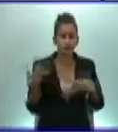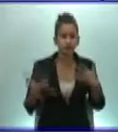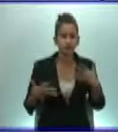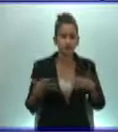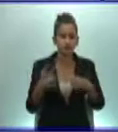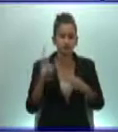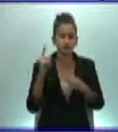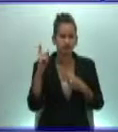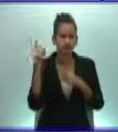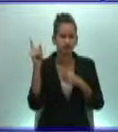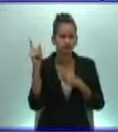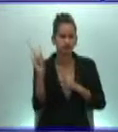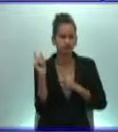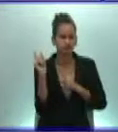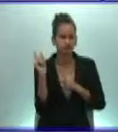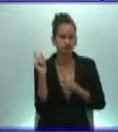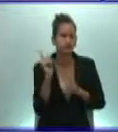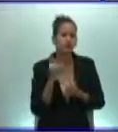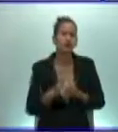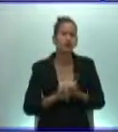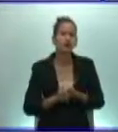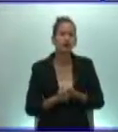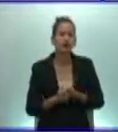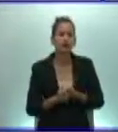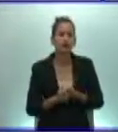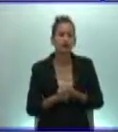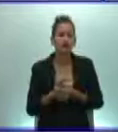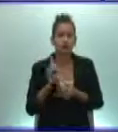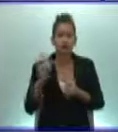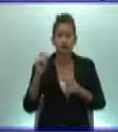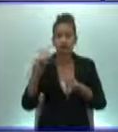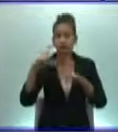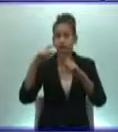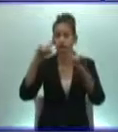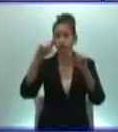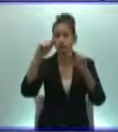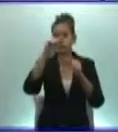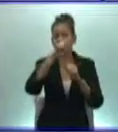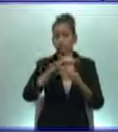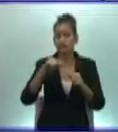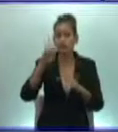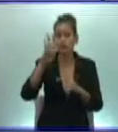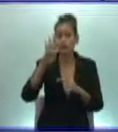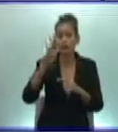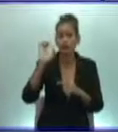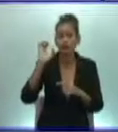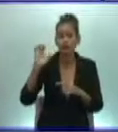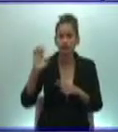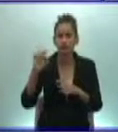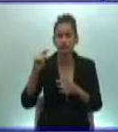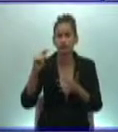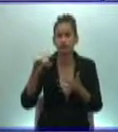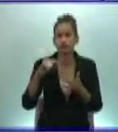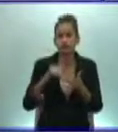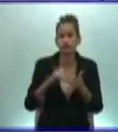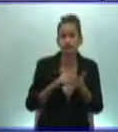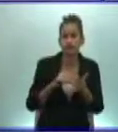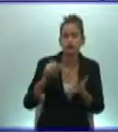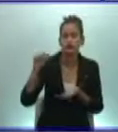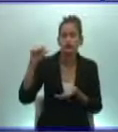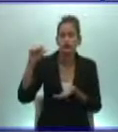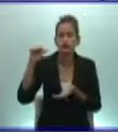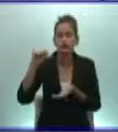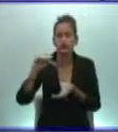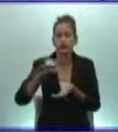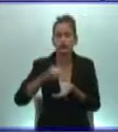consiste en la siguiente figura, B y E son puntos de la circunferencia de centro O.